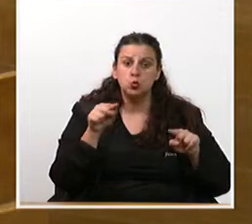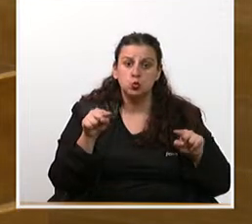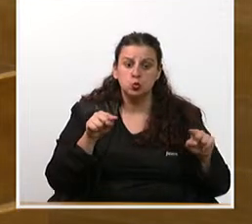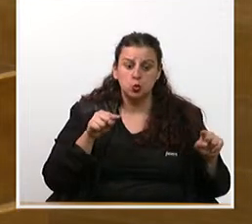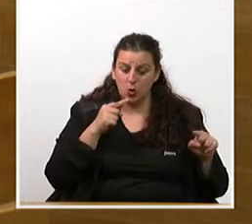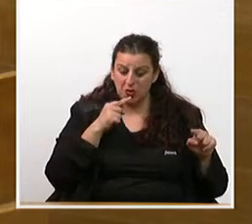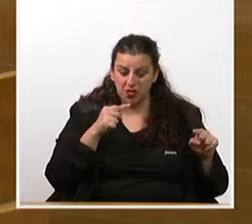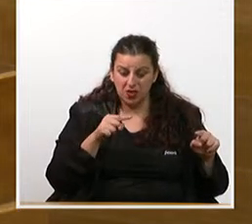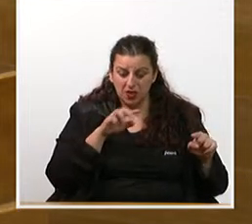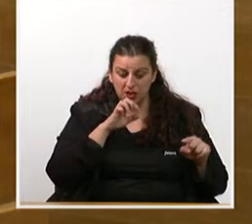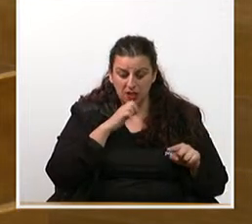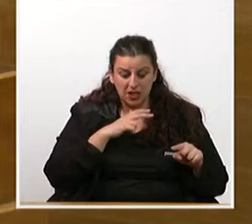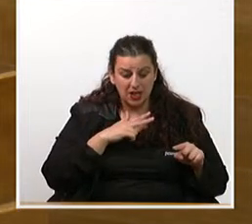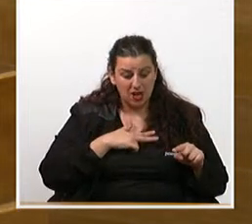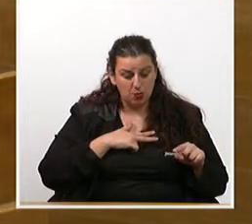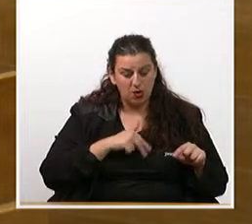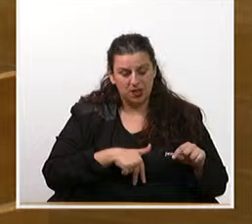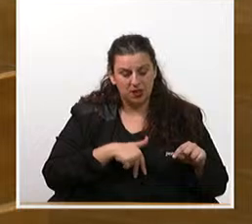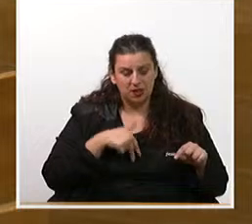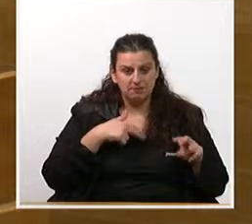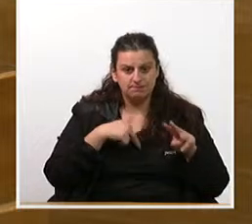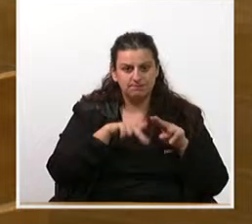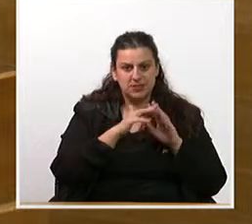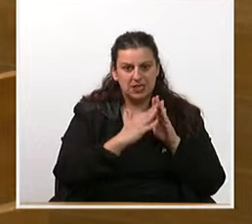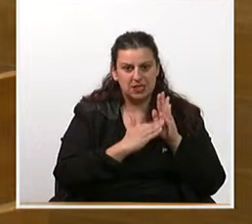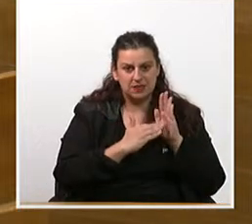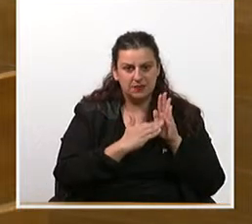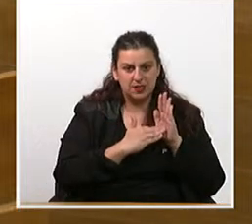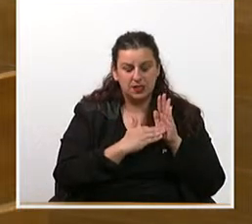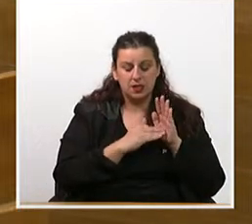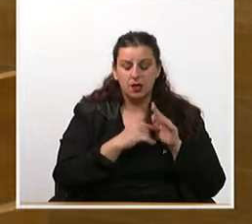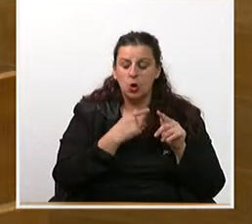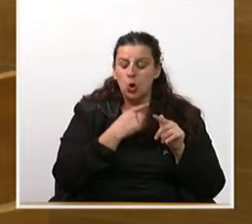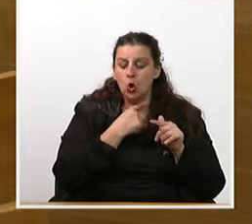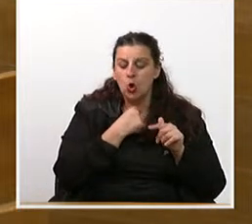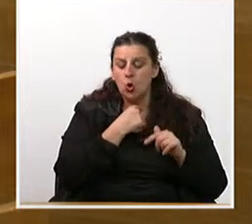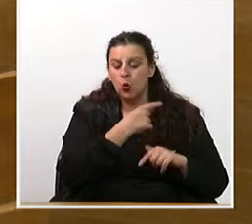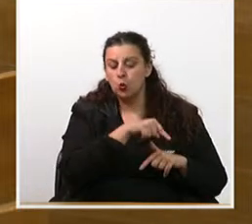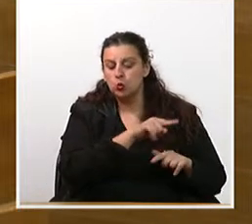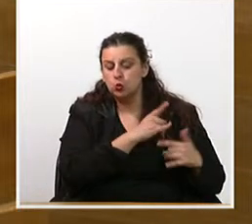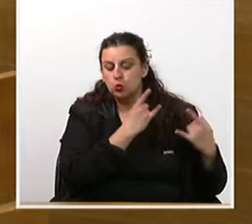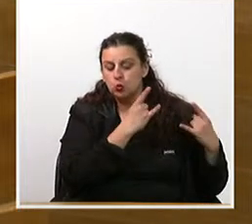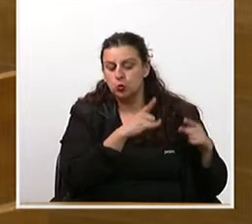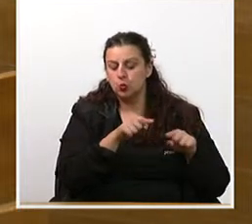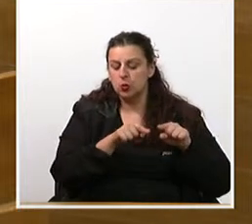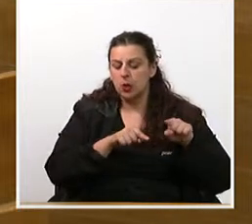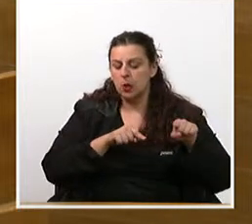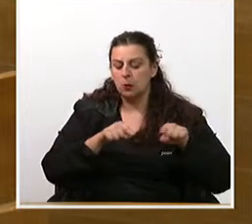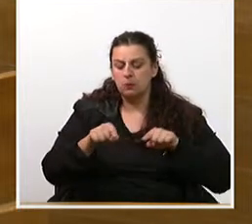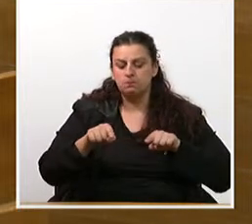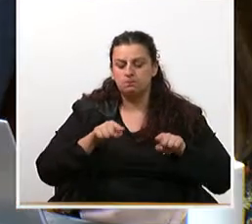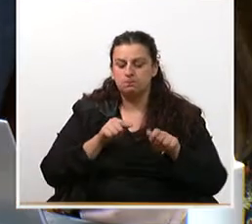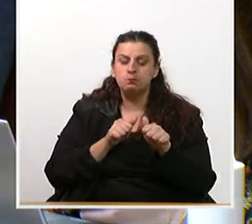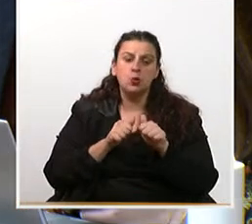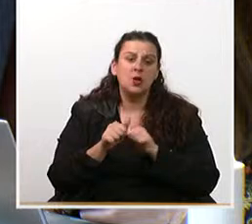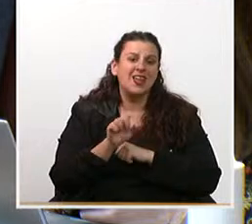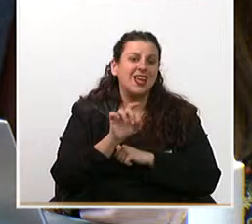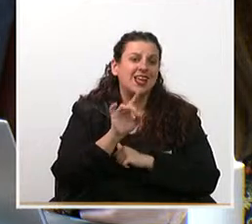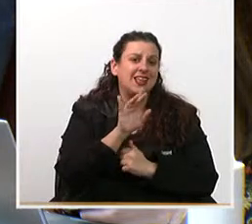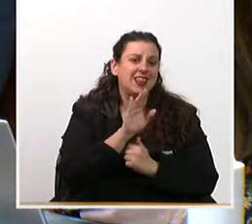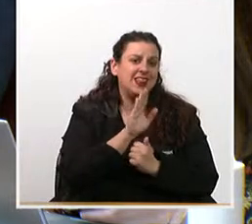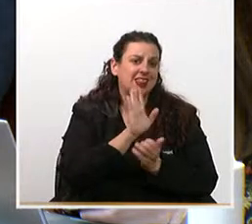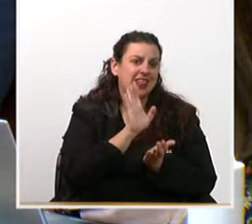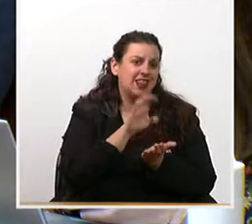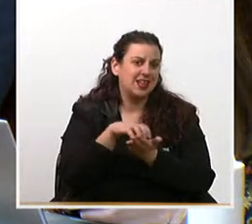la abogacía general de la generalitat meramente fueron priorizados de forma meramente discrecional